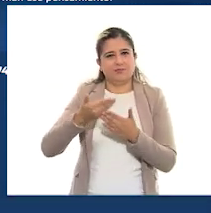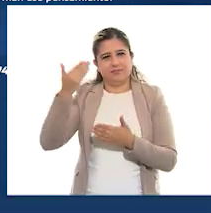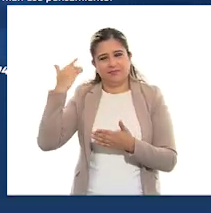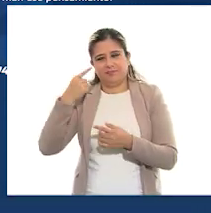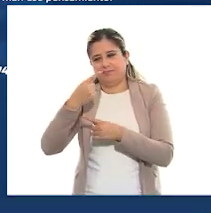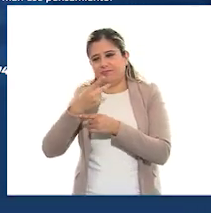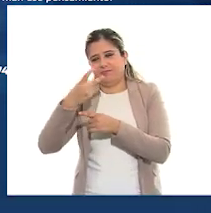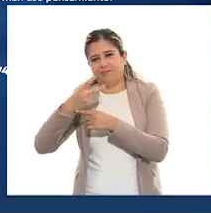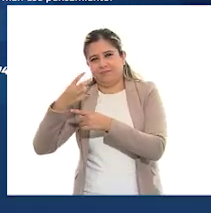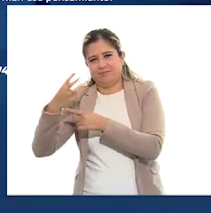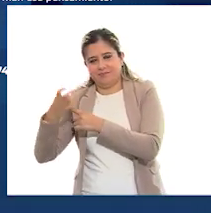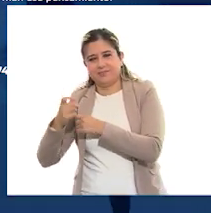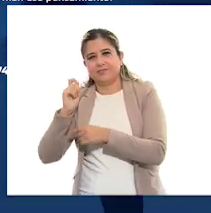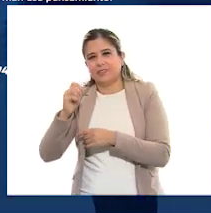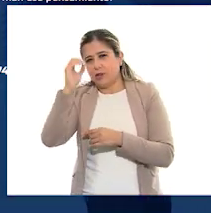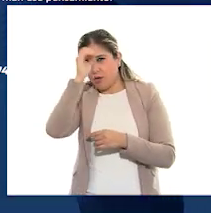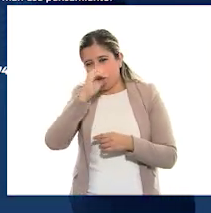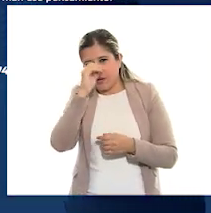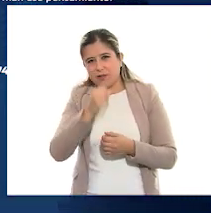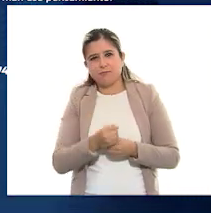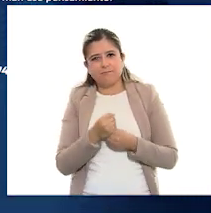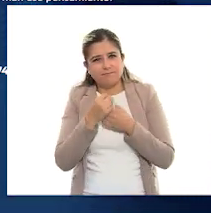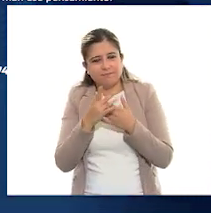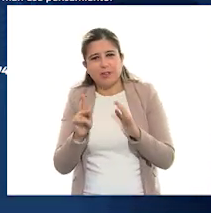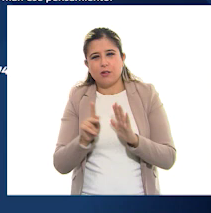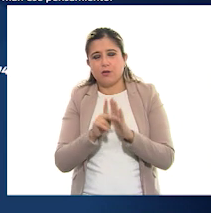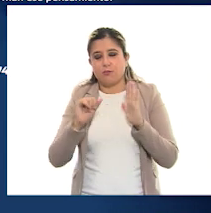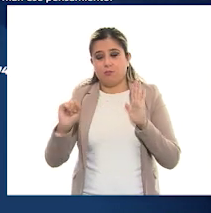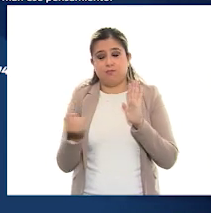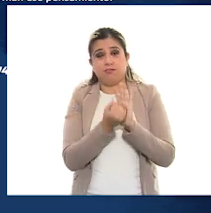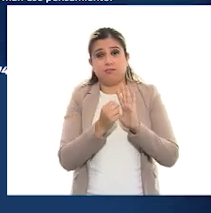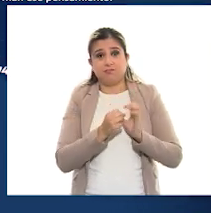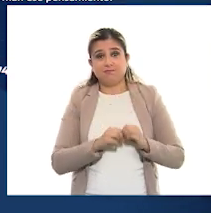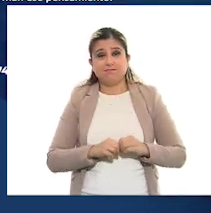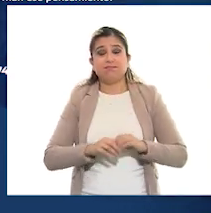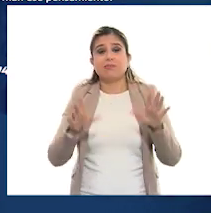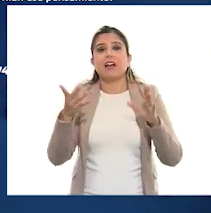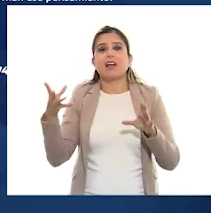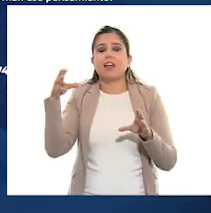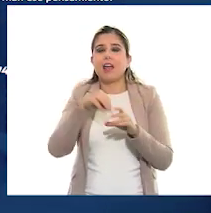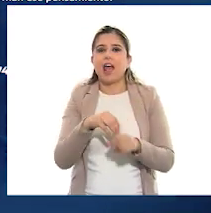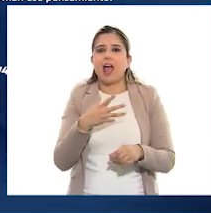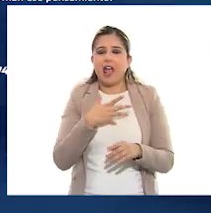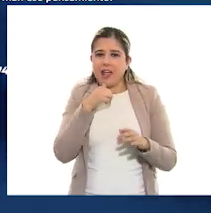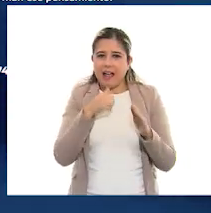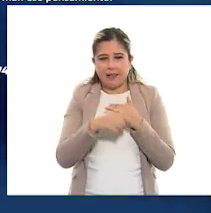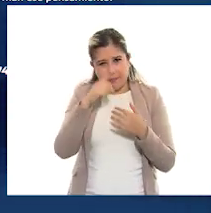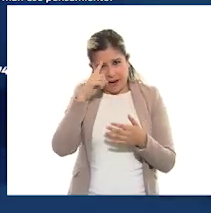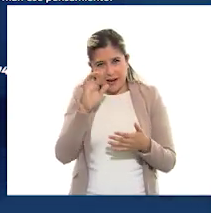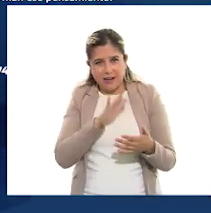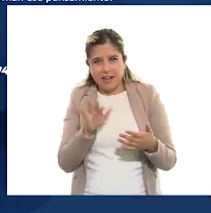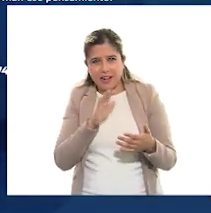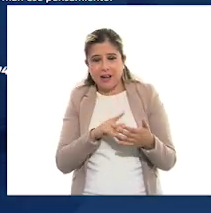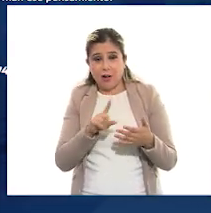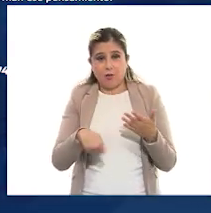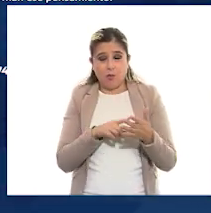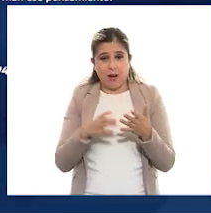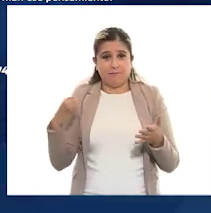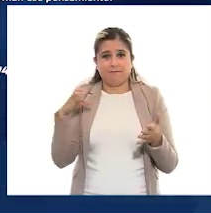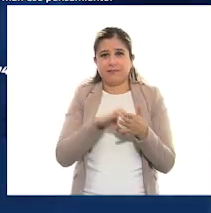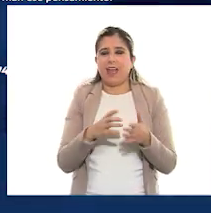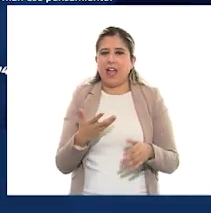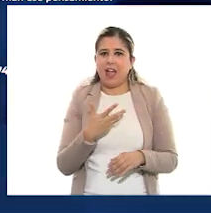anteriores. Opinión es la sección donde la publicación, donde se incluye, y cartas al lector, la sección donde se